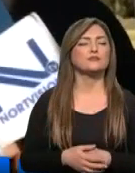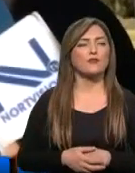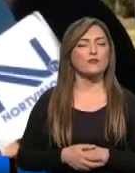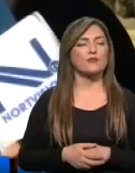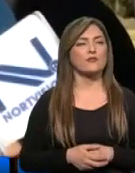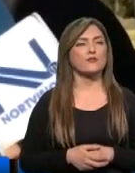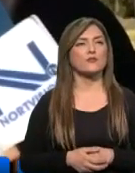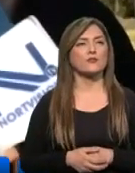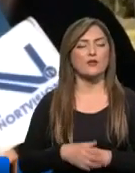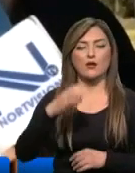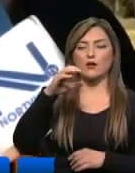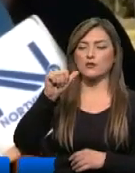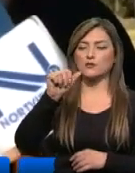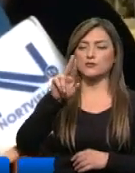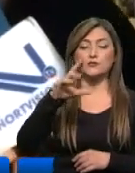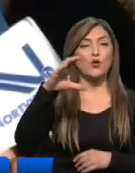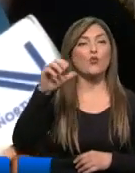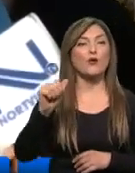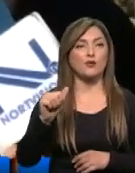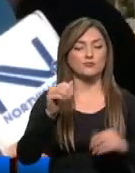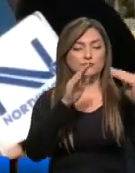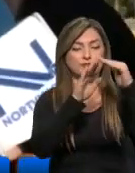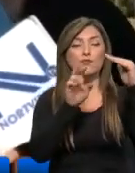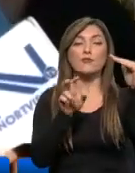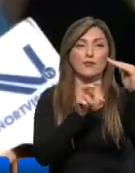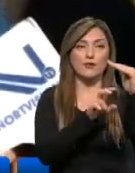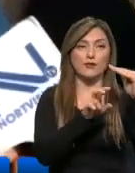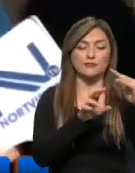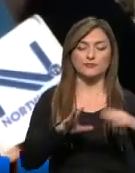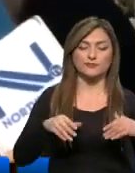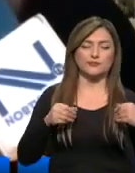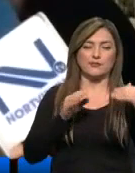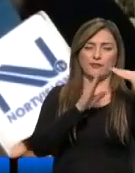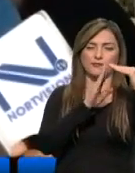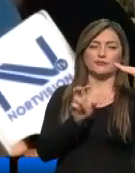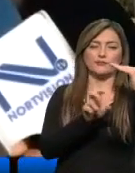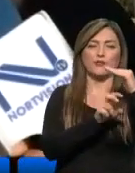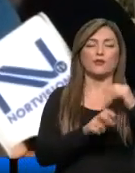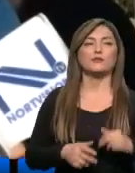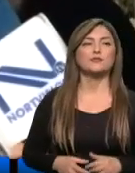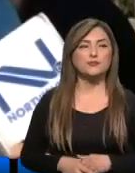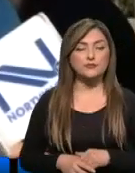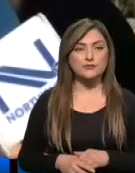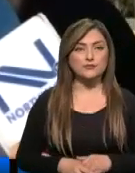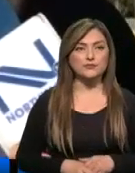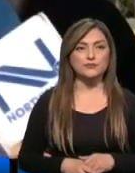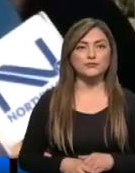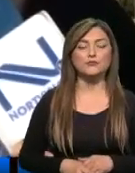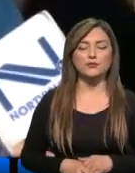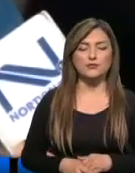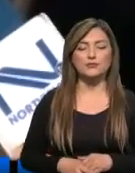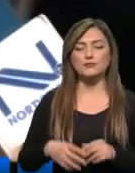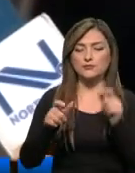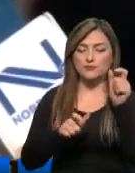el departamento del Cauca se encontraba en una casa de acogida. Sí, al parecer esta persona